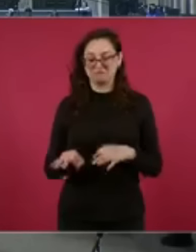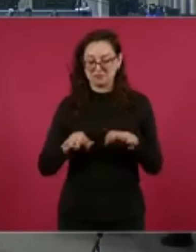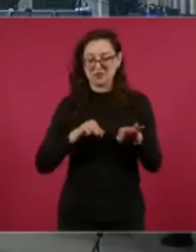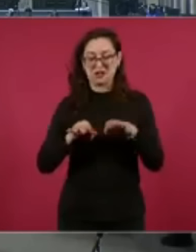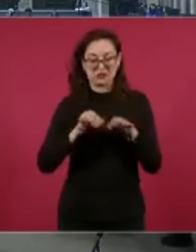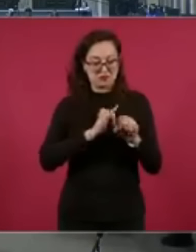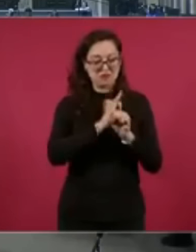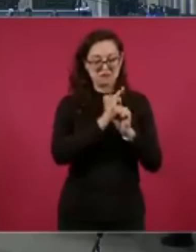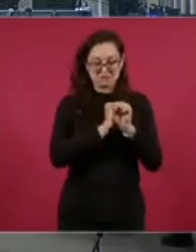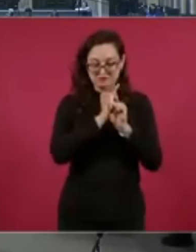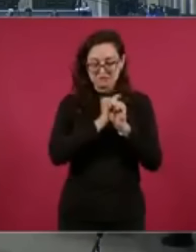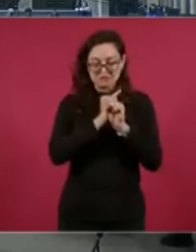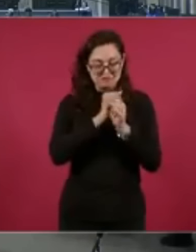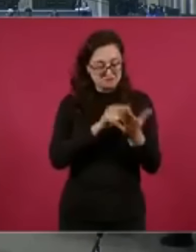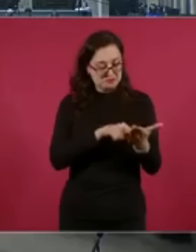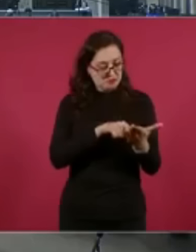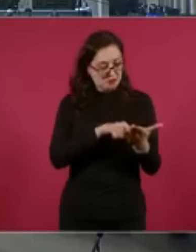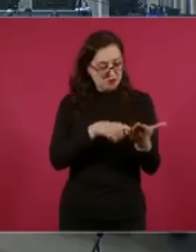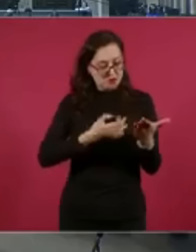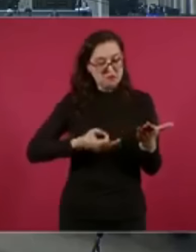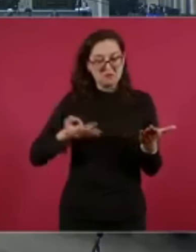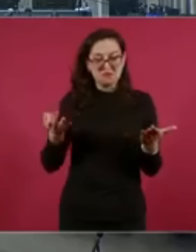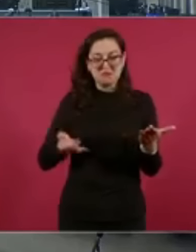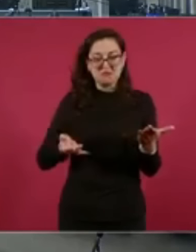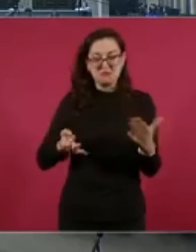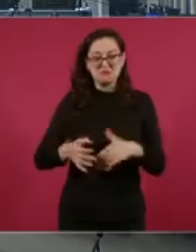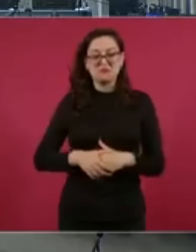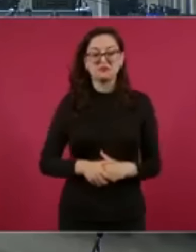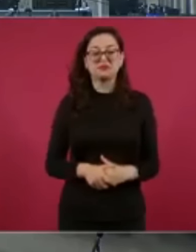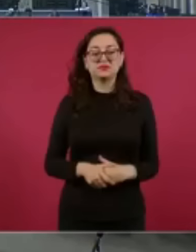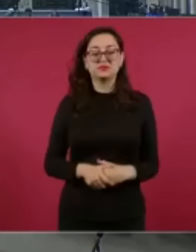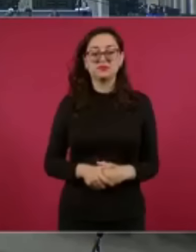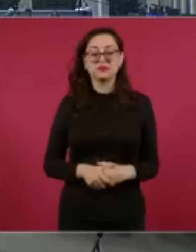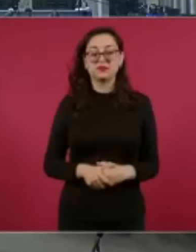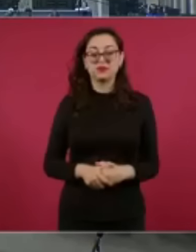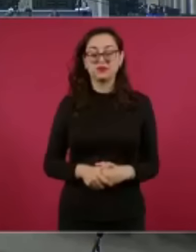de investigación de Fernando Benítez. Pero bueno,